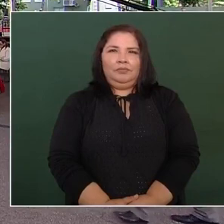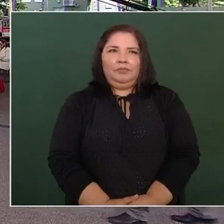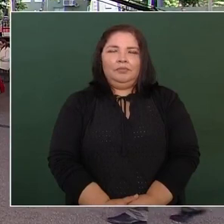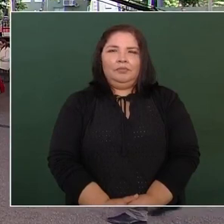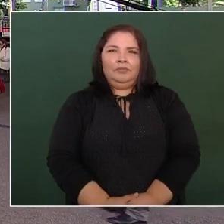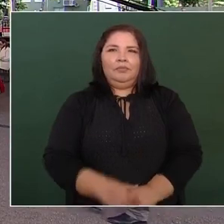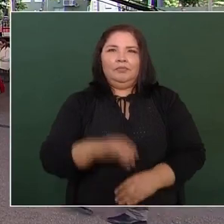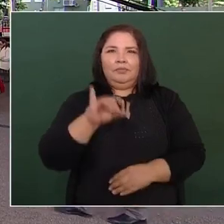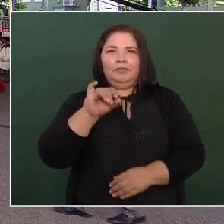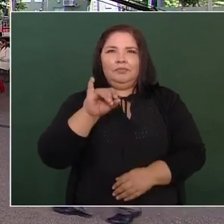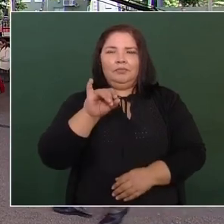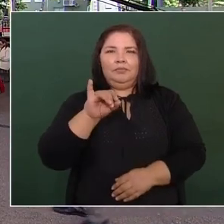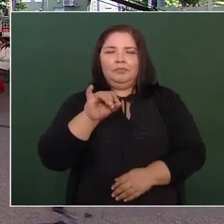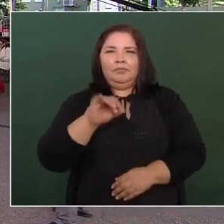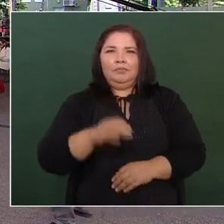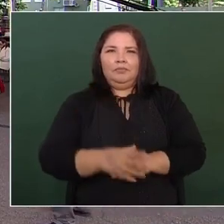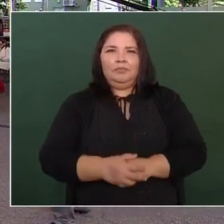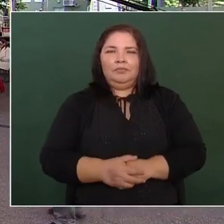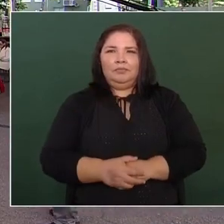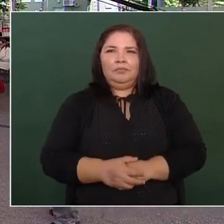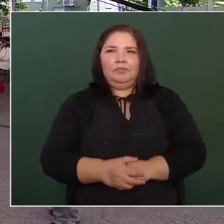Sí, cuando